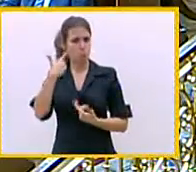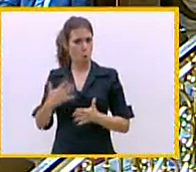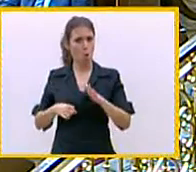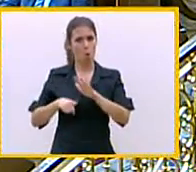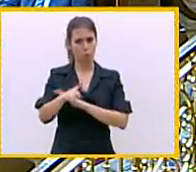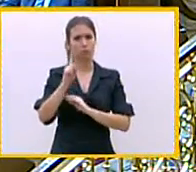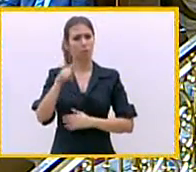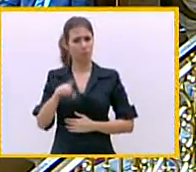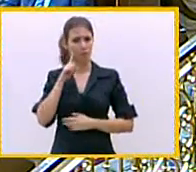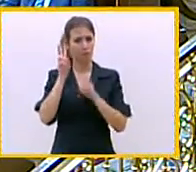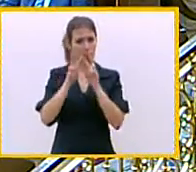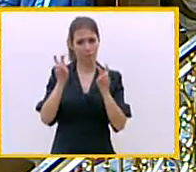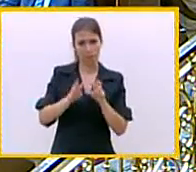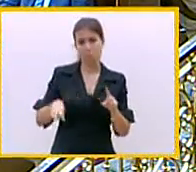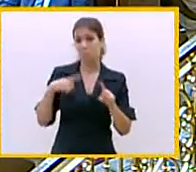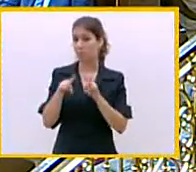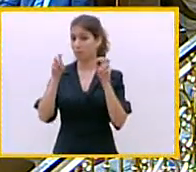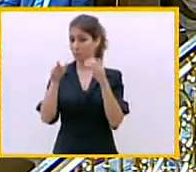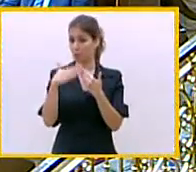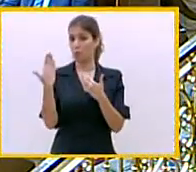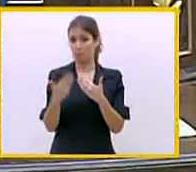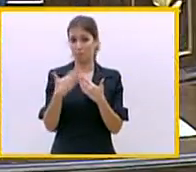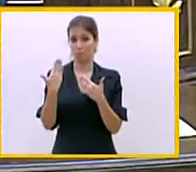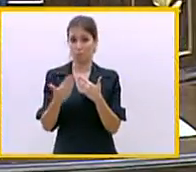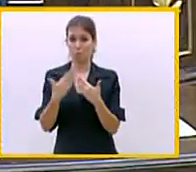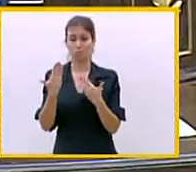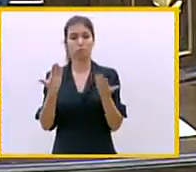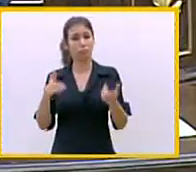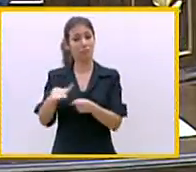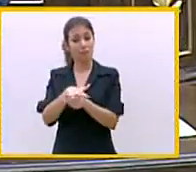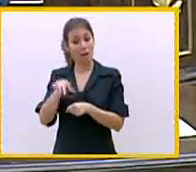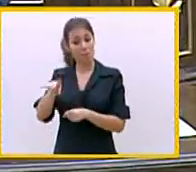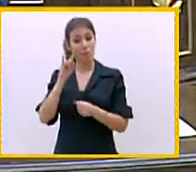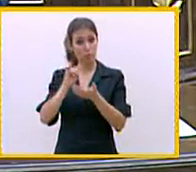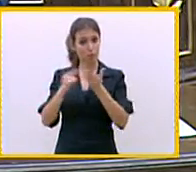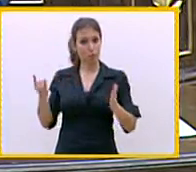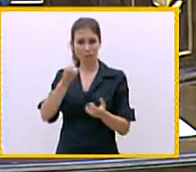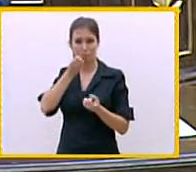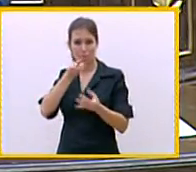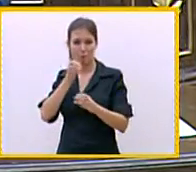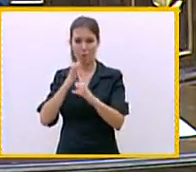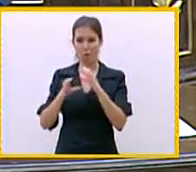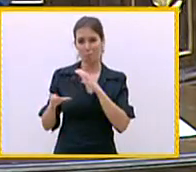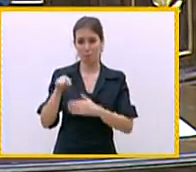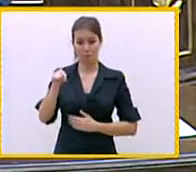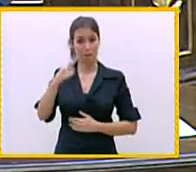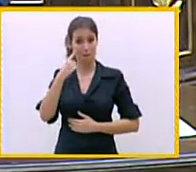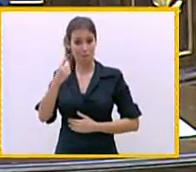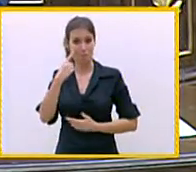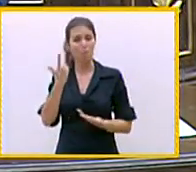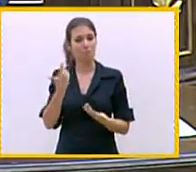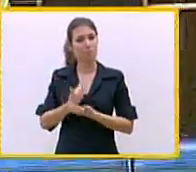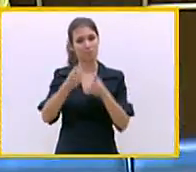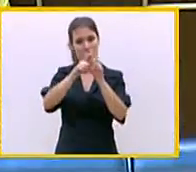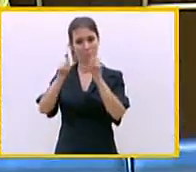investigación y en la innovación. En el ámbito de las tecnologías de la información y de la comunicación, las empresas